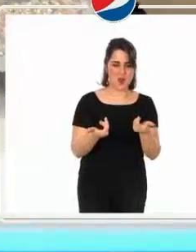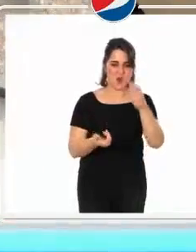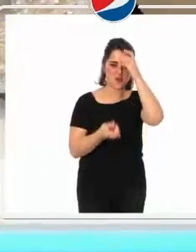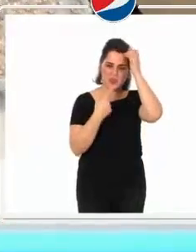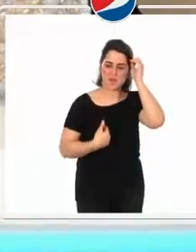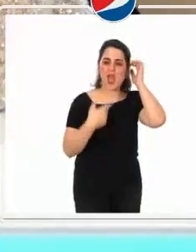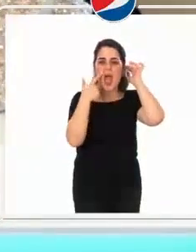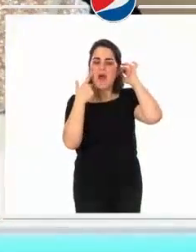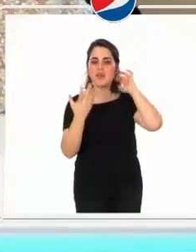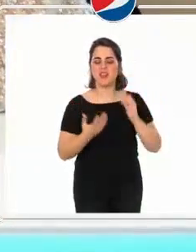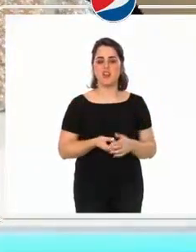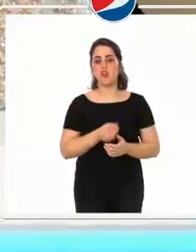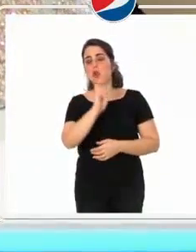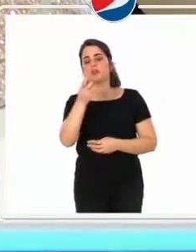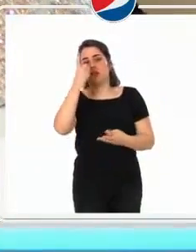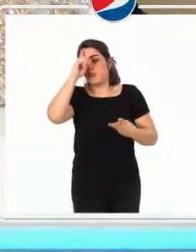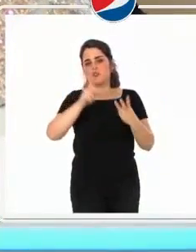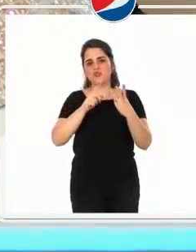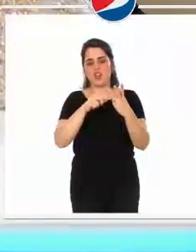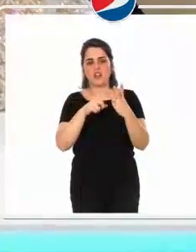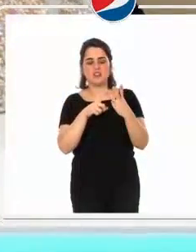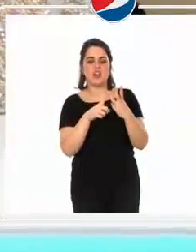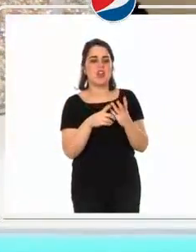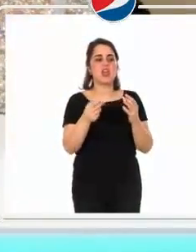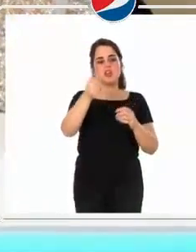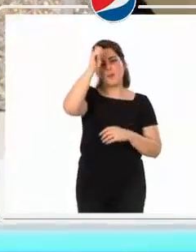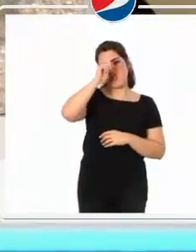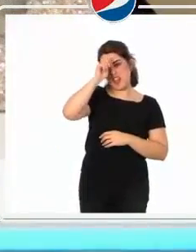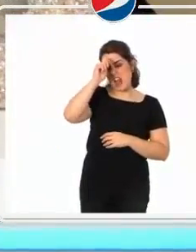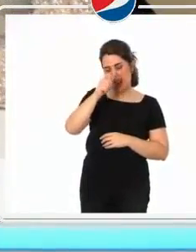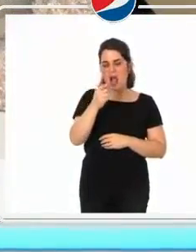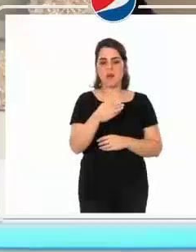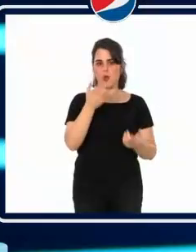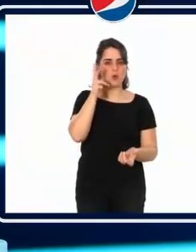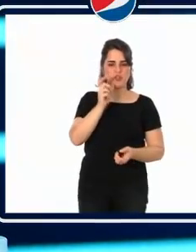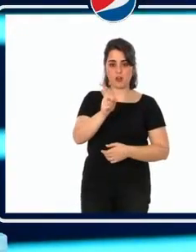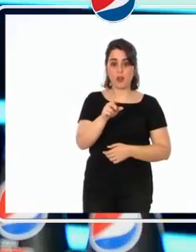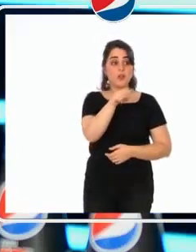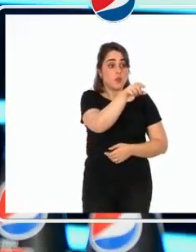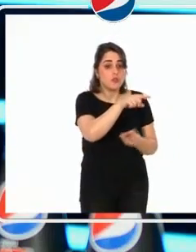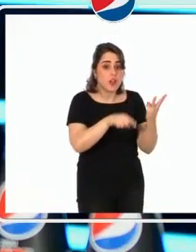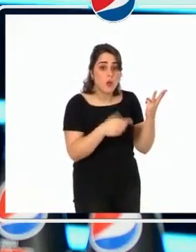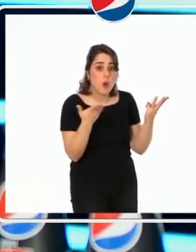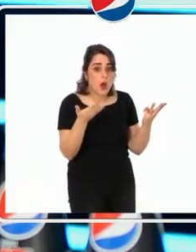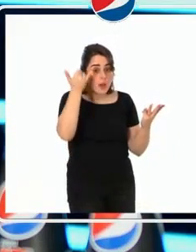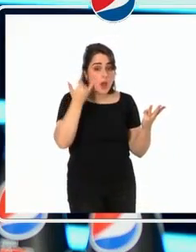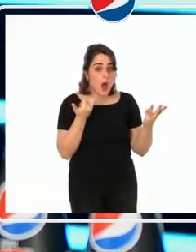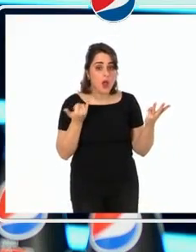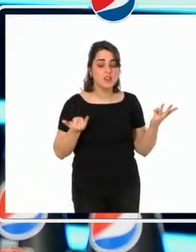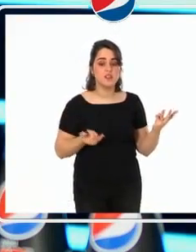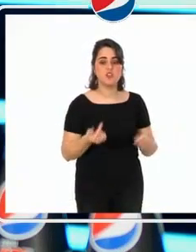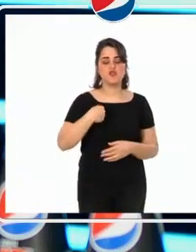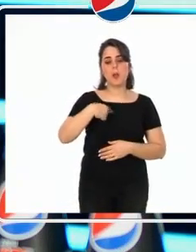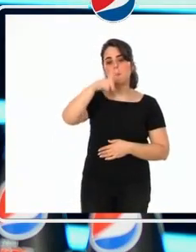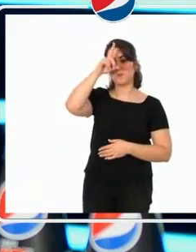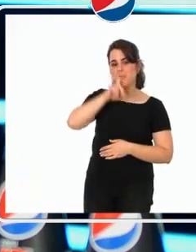noto el calor. Y otra, pues no sé, alguna sesión de Bizarrap, ¿no? La de Paulo Londra. Paulo Londra. ¿Sí? ¿Paulo Londra es la que más te gusta? Yo voy a decir